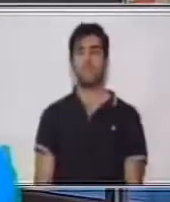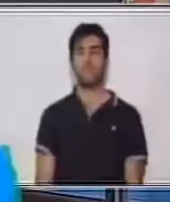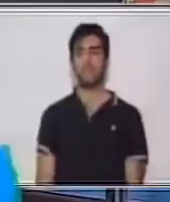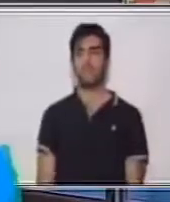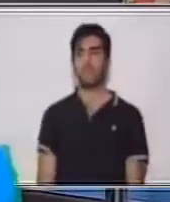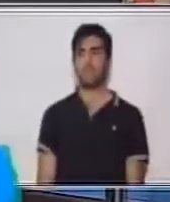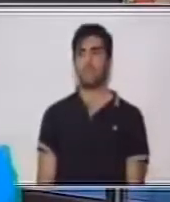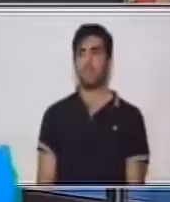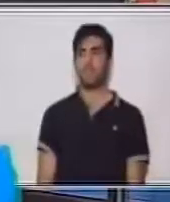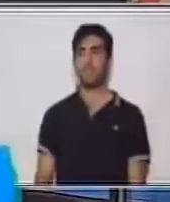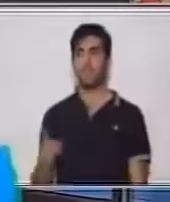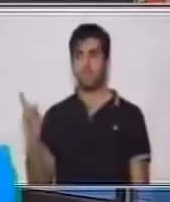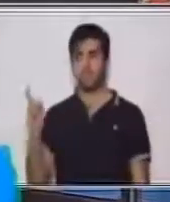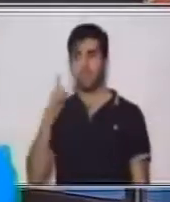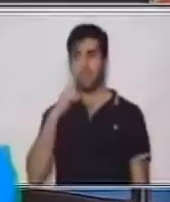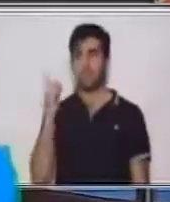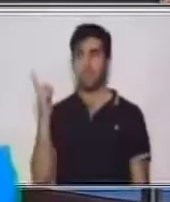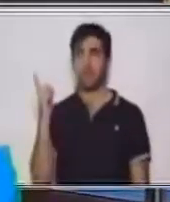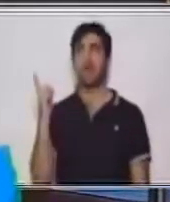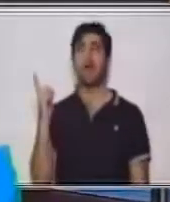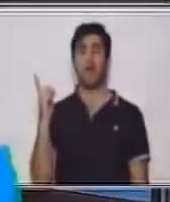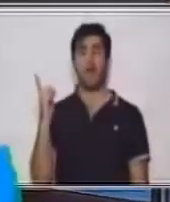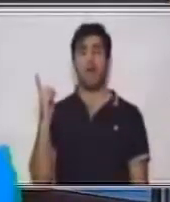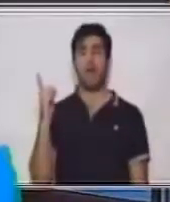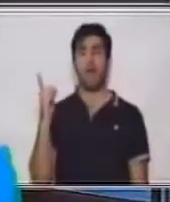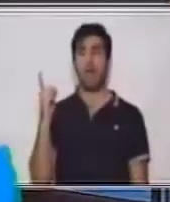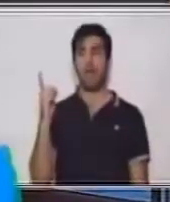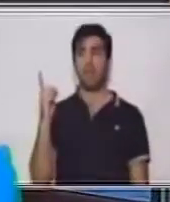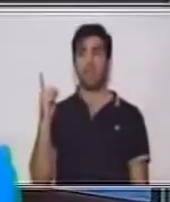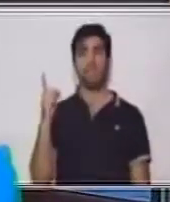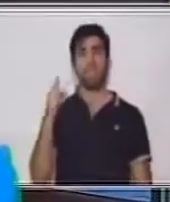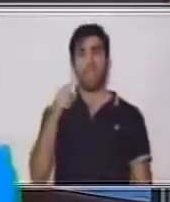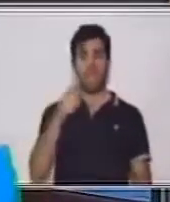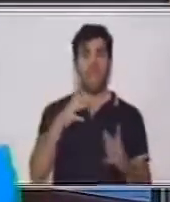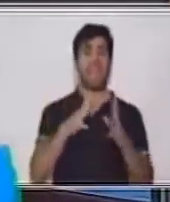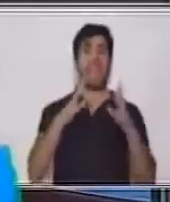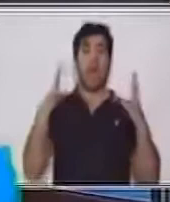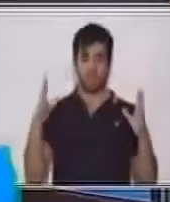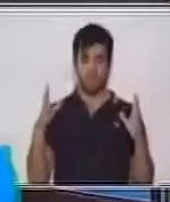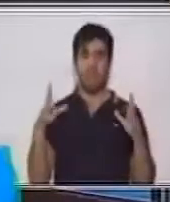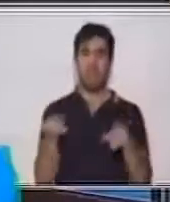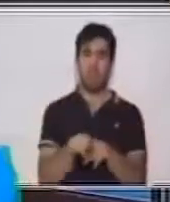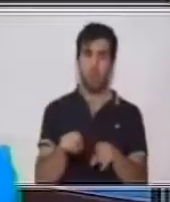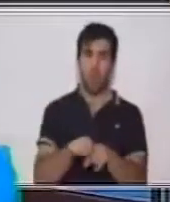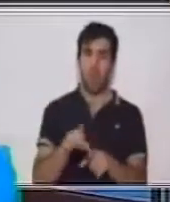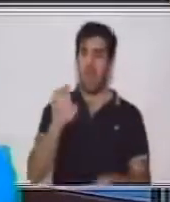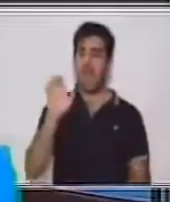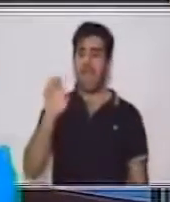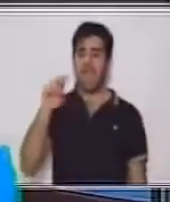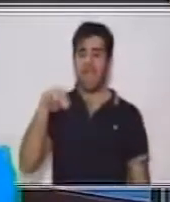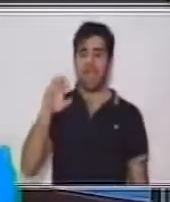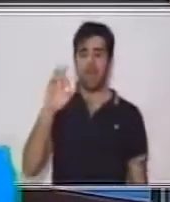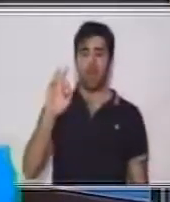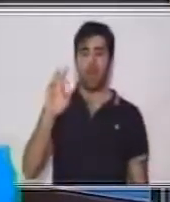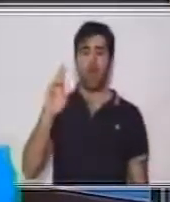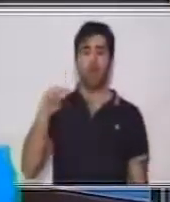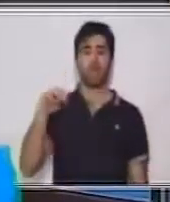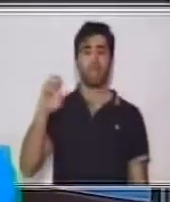Sería grande es lo mismo que enorme. ¡Sí! ¡Muy